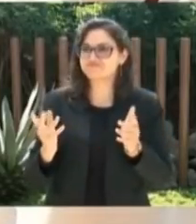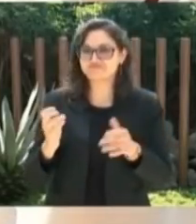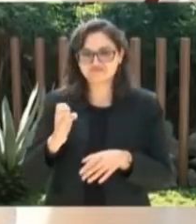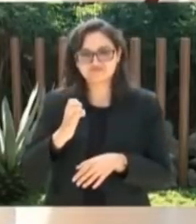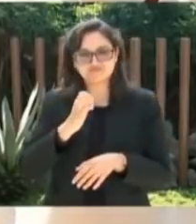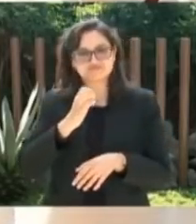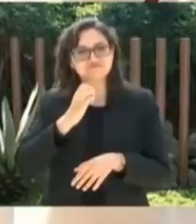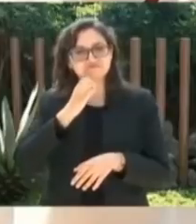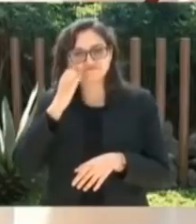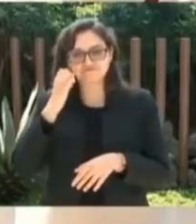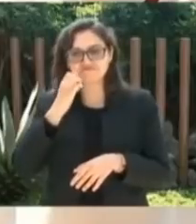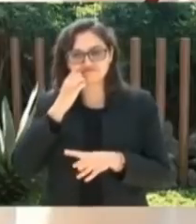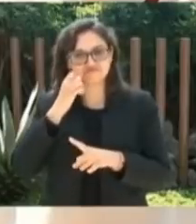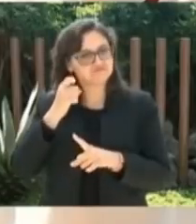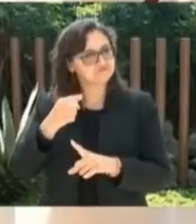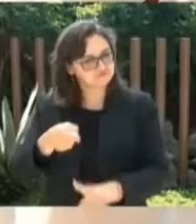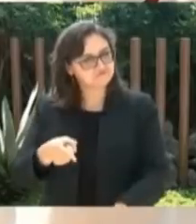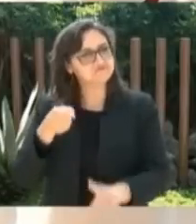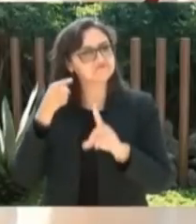Ahora yo tengo